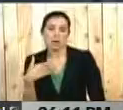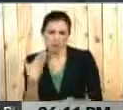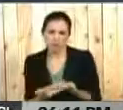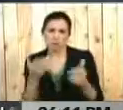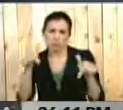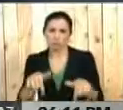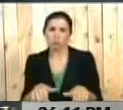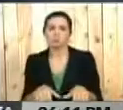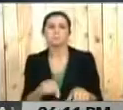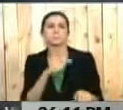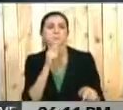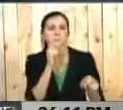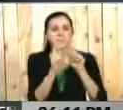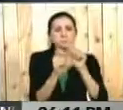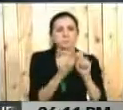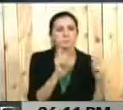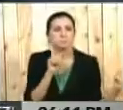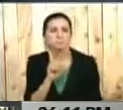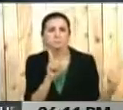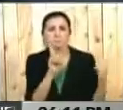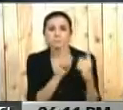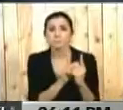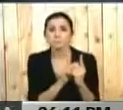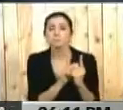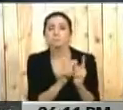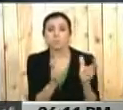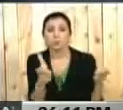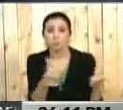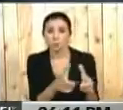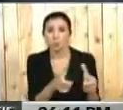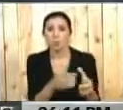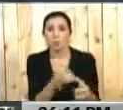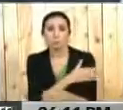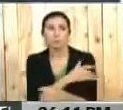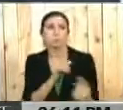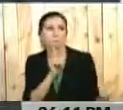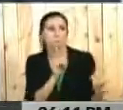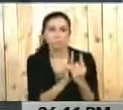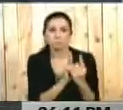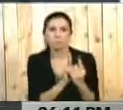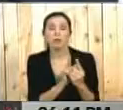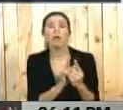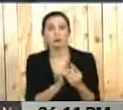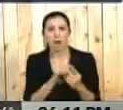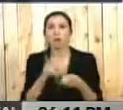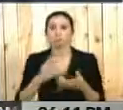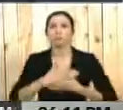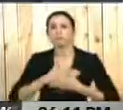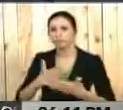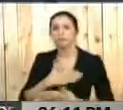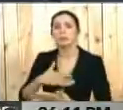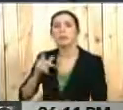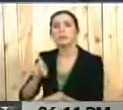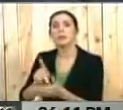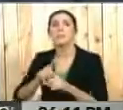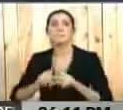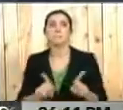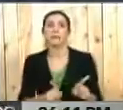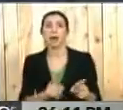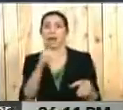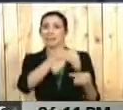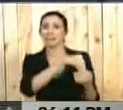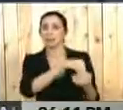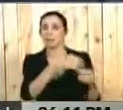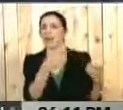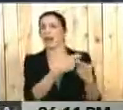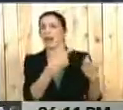de entrevistarme con sectores muy importantes de la oposición y están dispuestos a participar, pero su conflicto